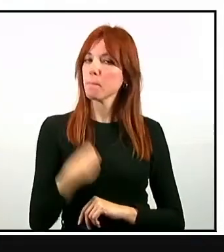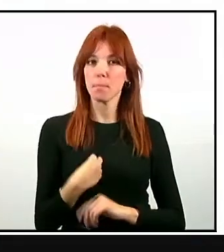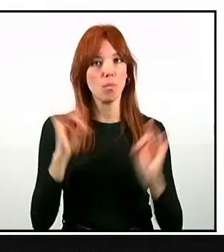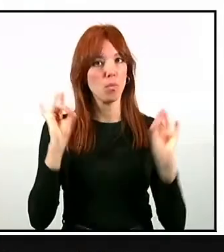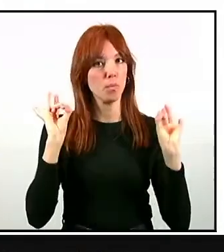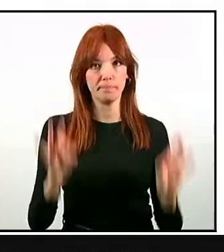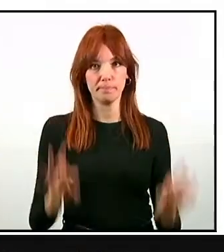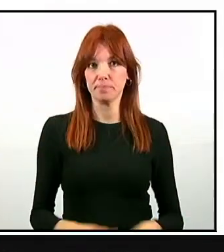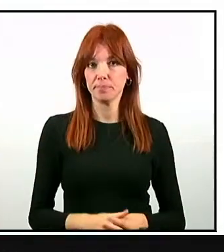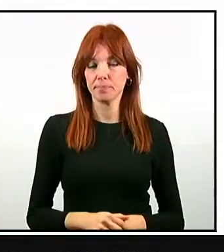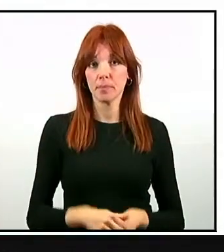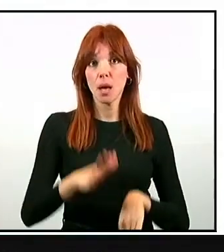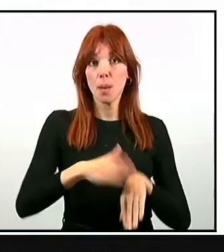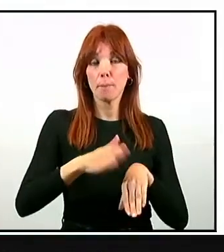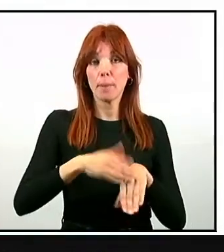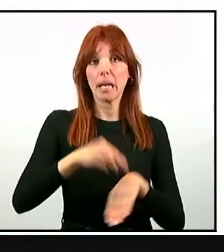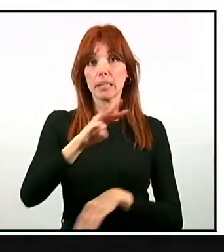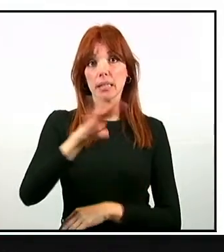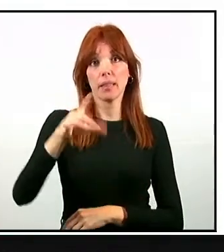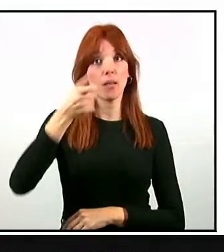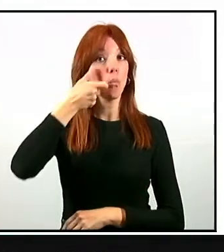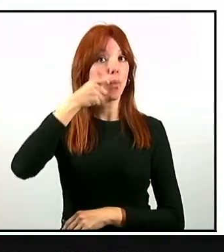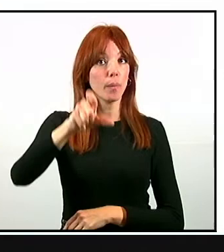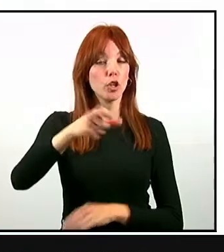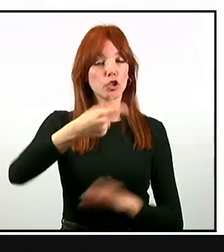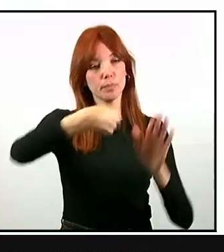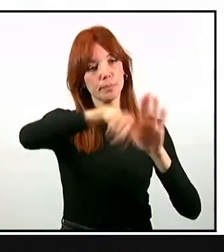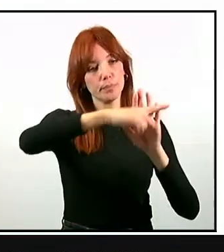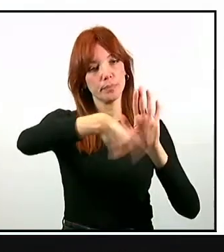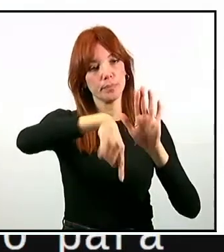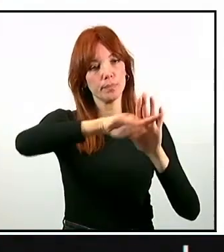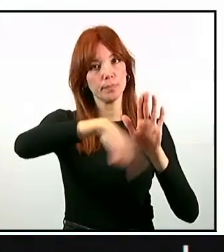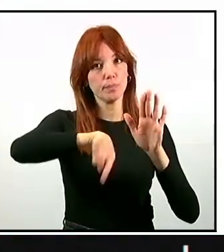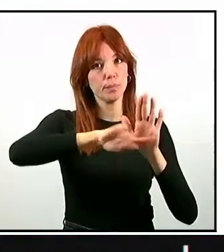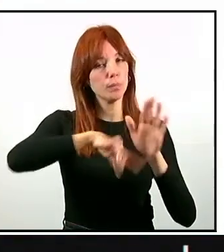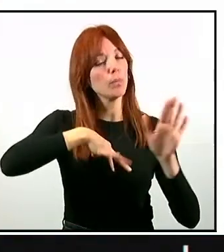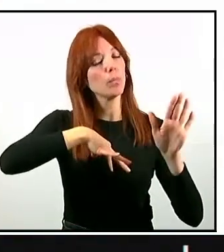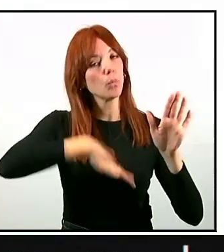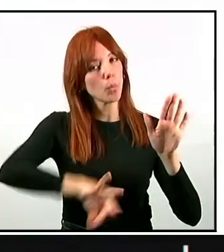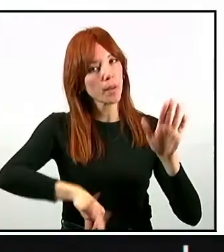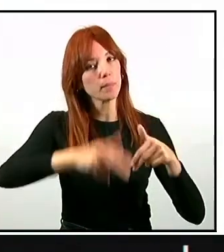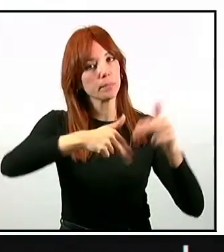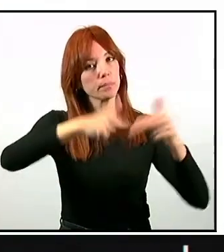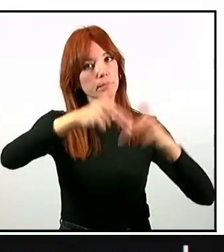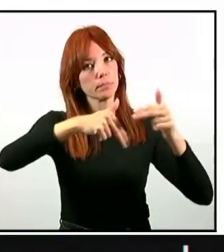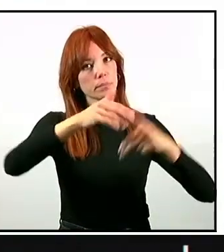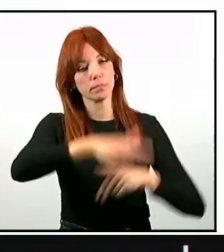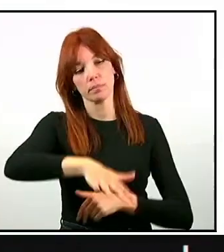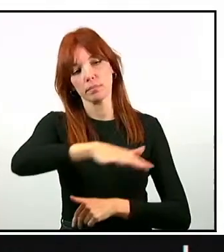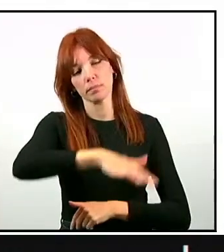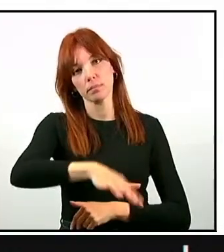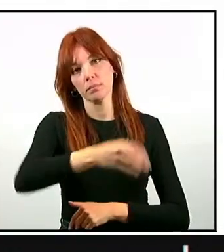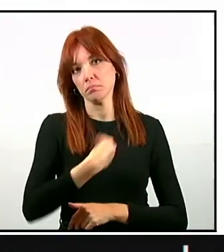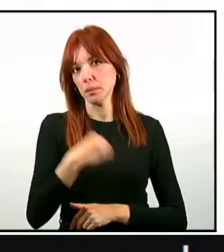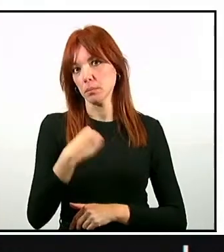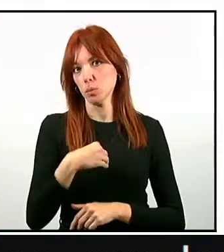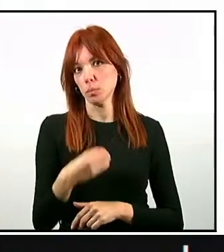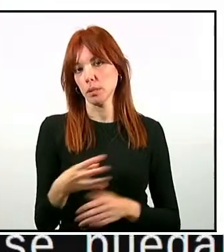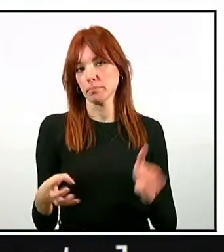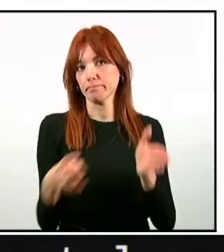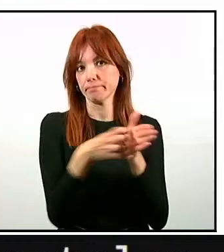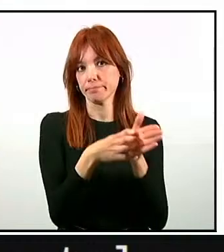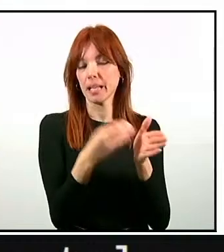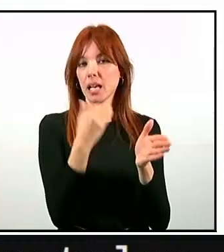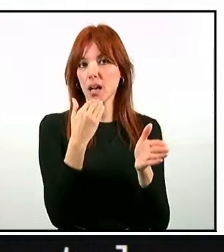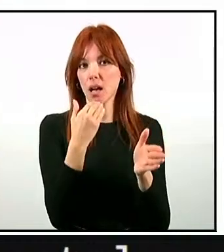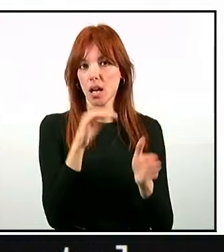para que se sumen 35 localidades para que se puedan hacer obras en esas localidades para instalar